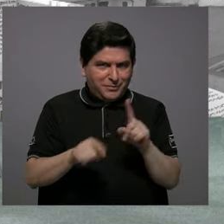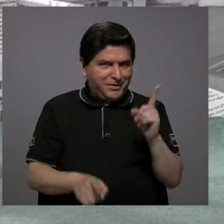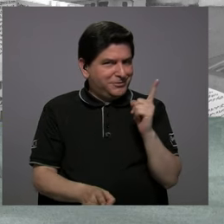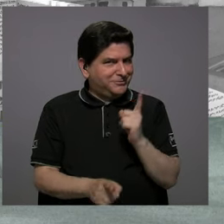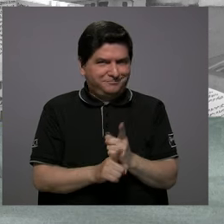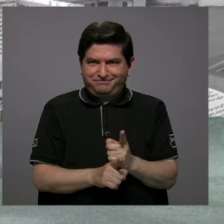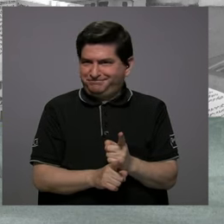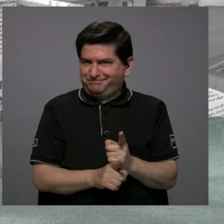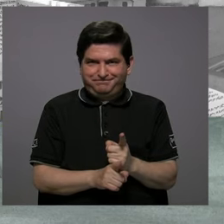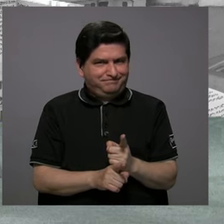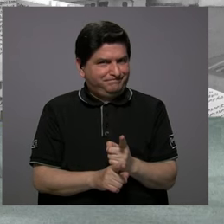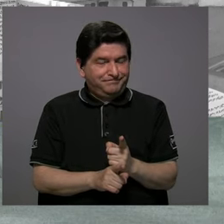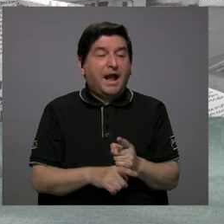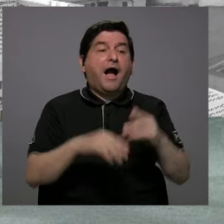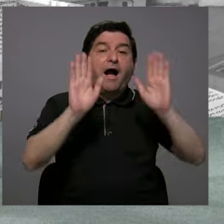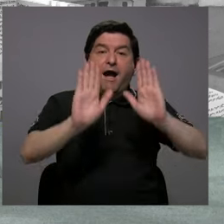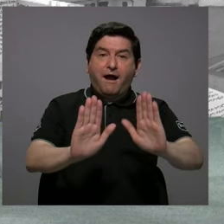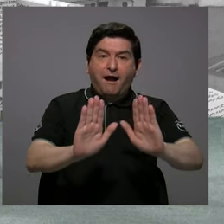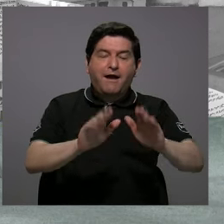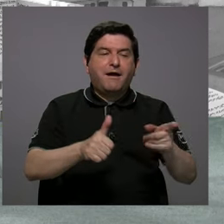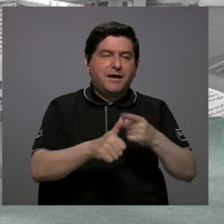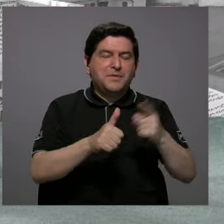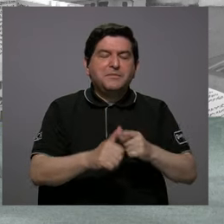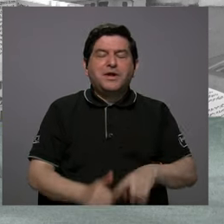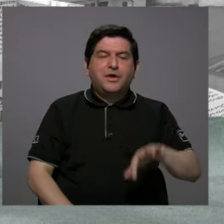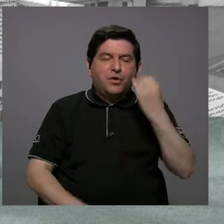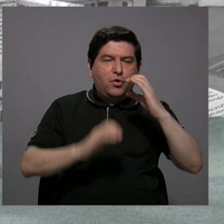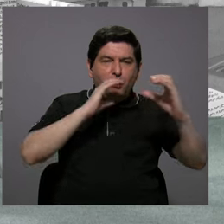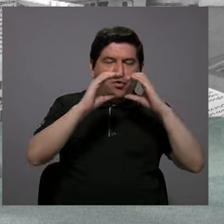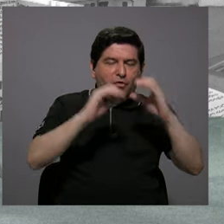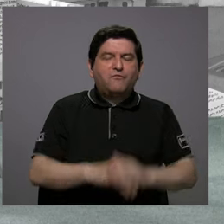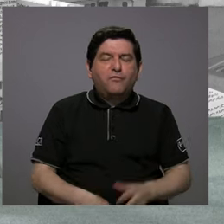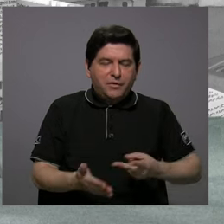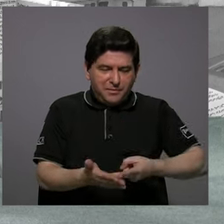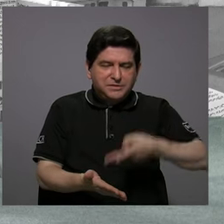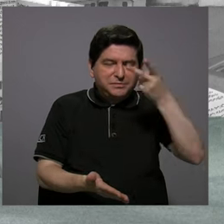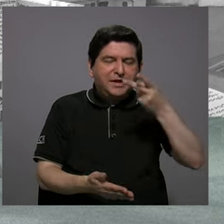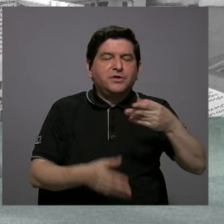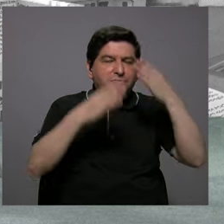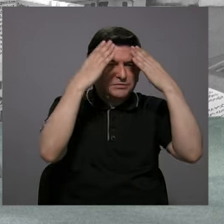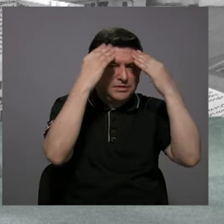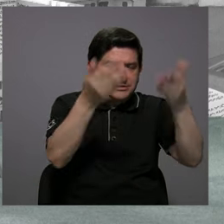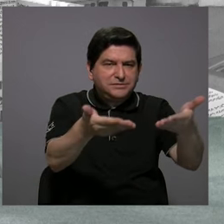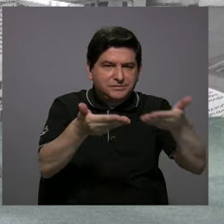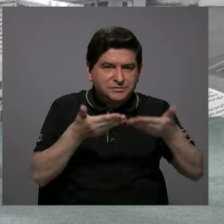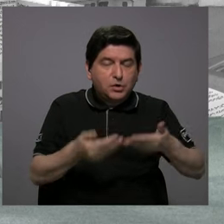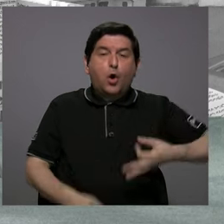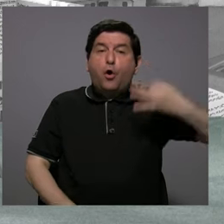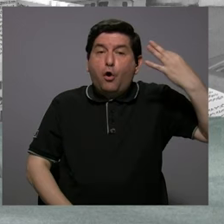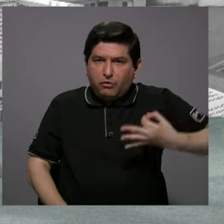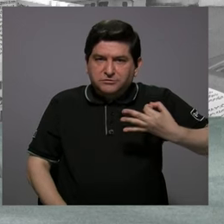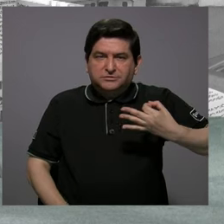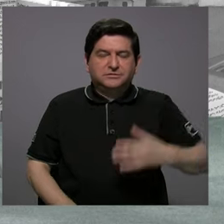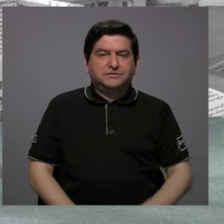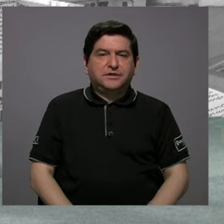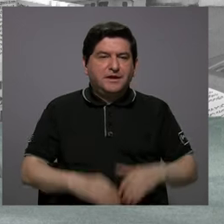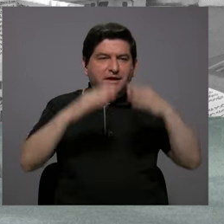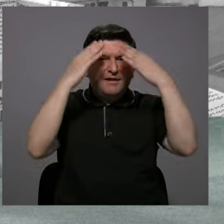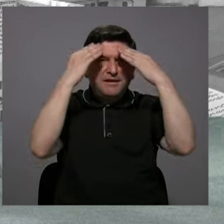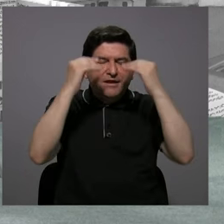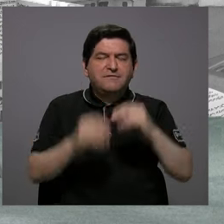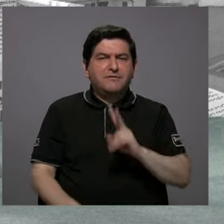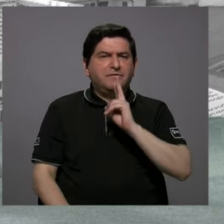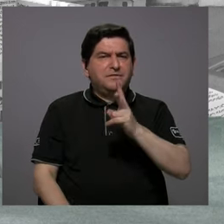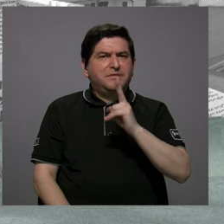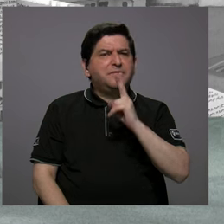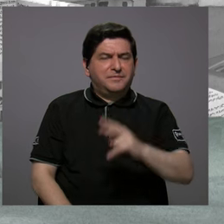así entonces hay que informarse con medios de comunicación que son muy valiosos que sean oficiales con información